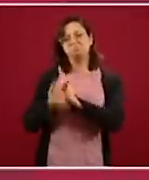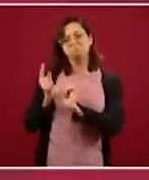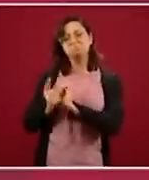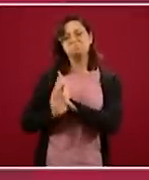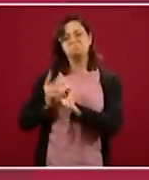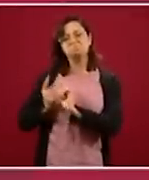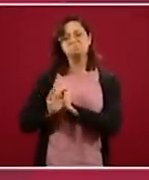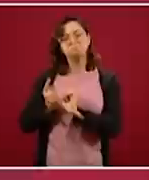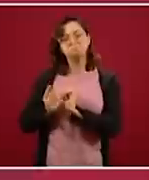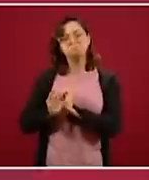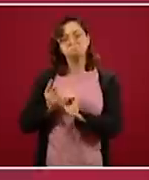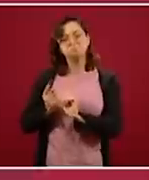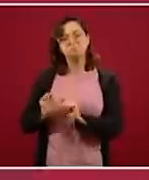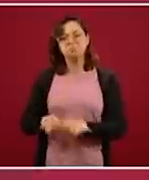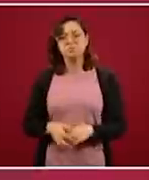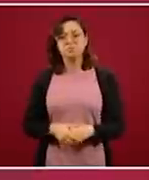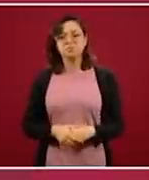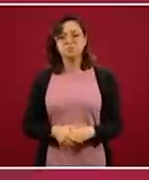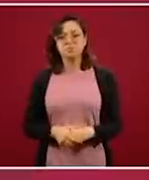Esto,